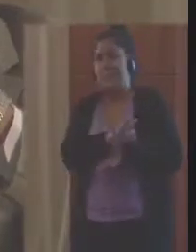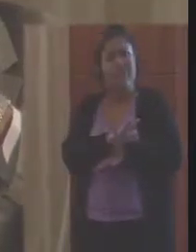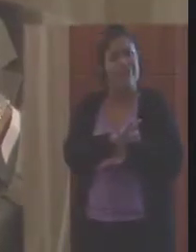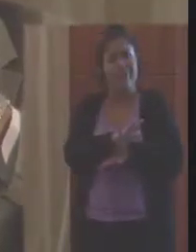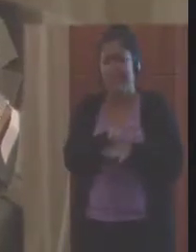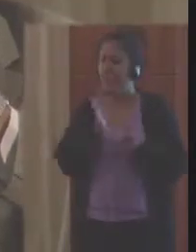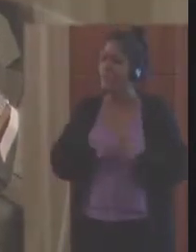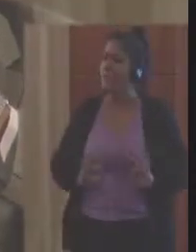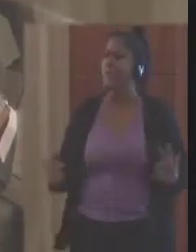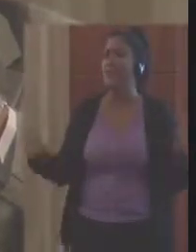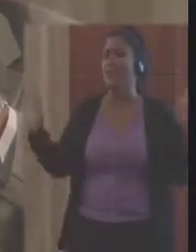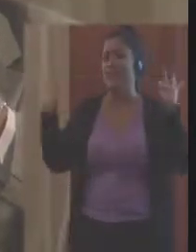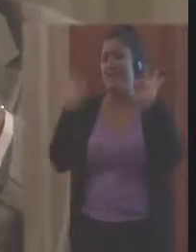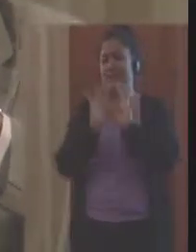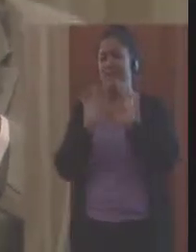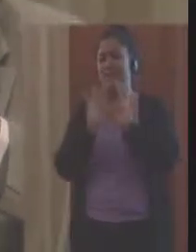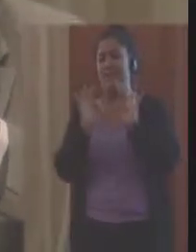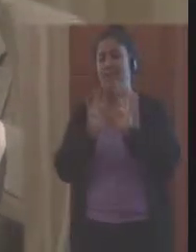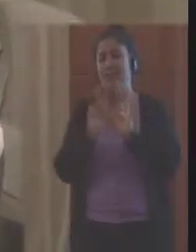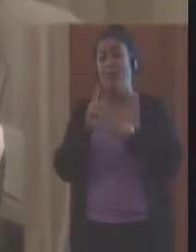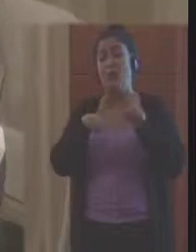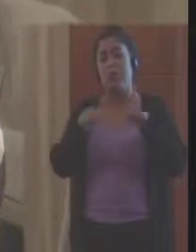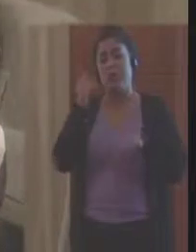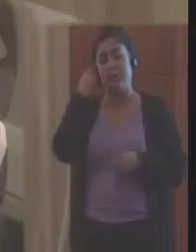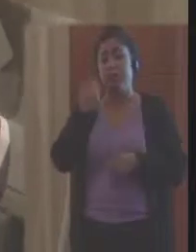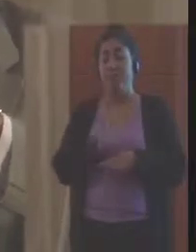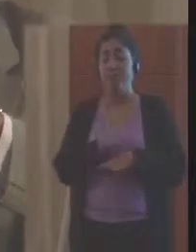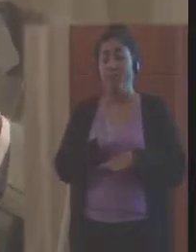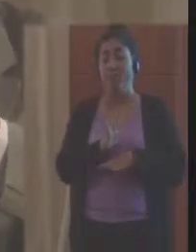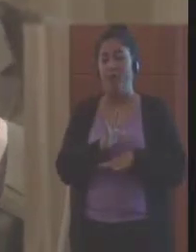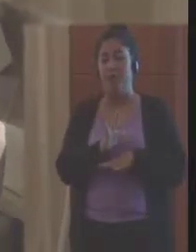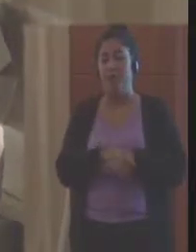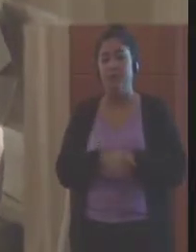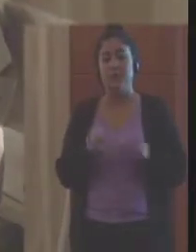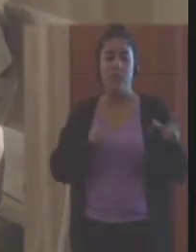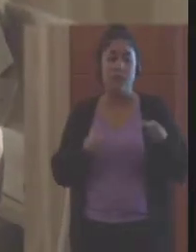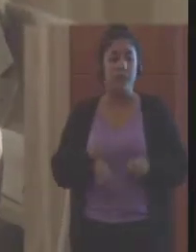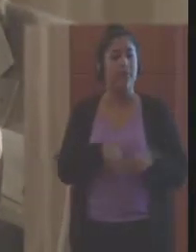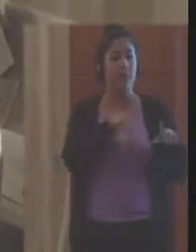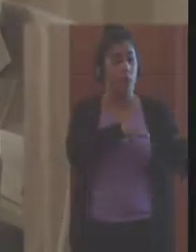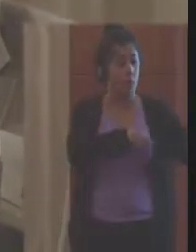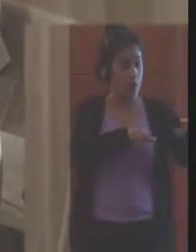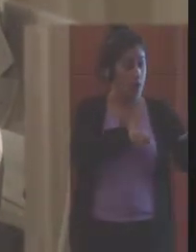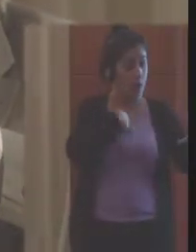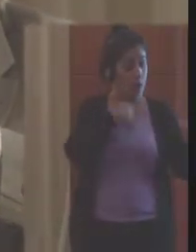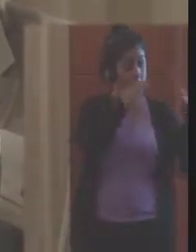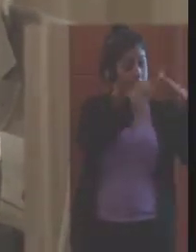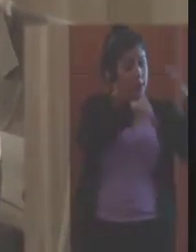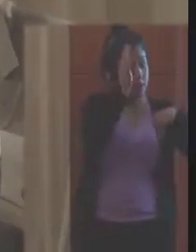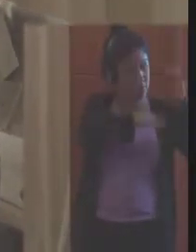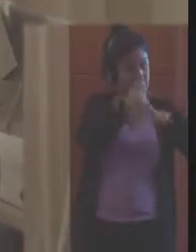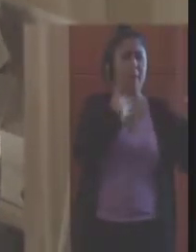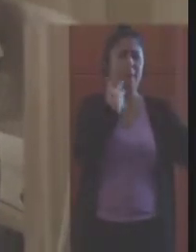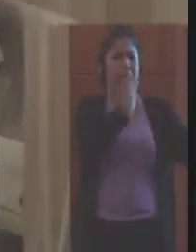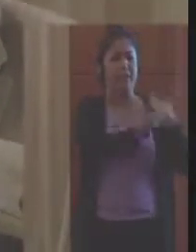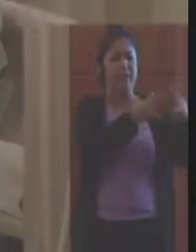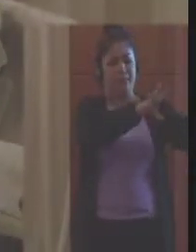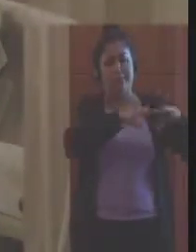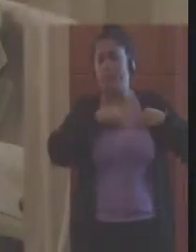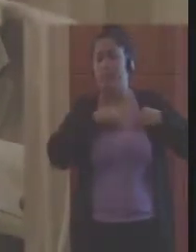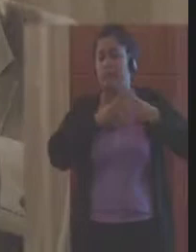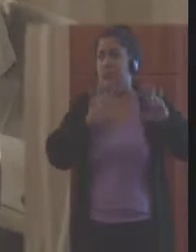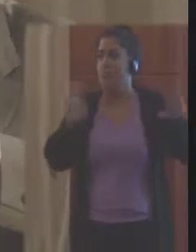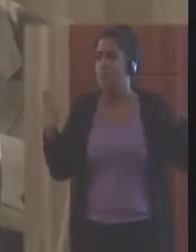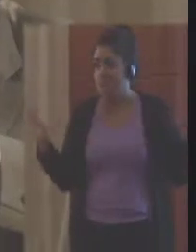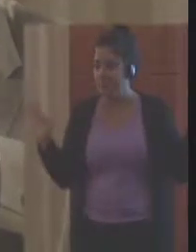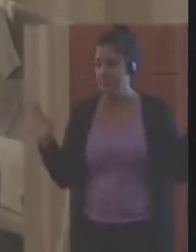ejemplo, que se conforma con que se le entregue un pedazo de tierra para que pueda construir su casa precaria en cualquier